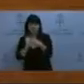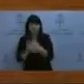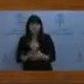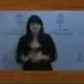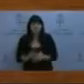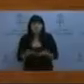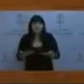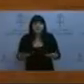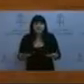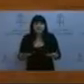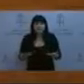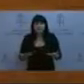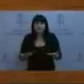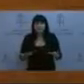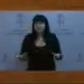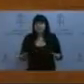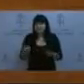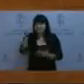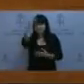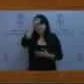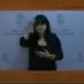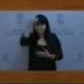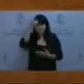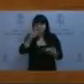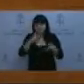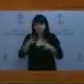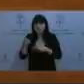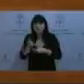El consejero